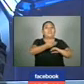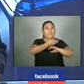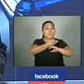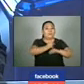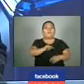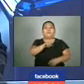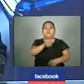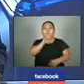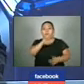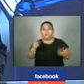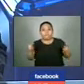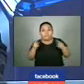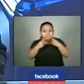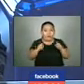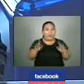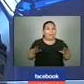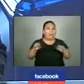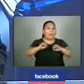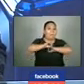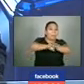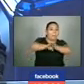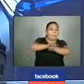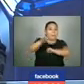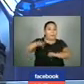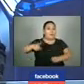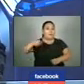presentamos el lanzamiento de la campaña para este año.